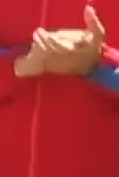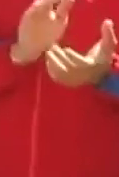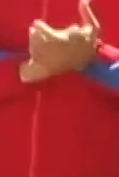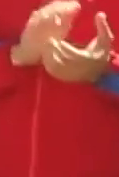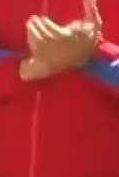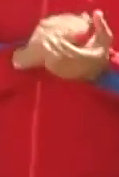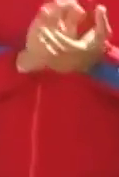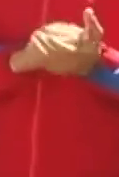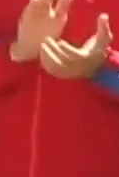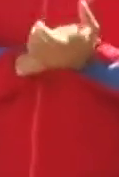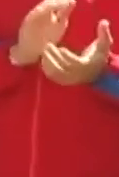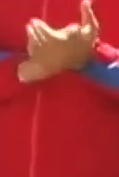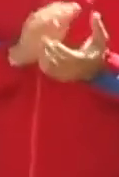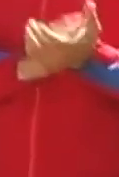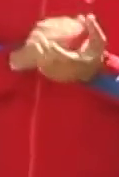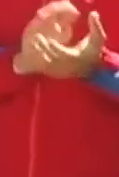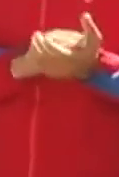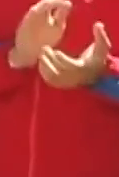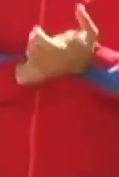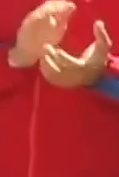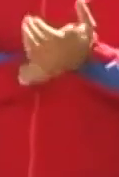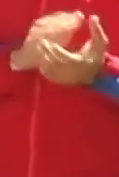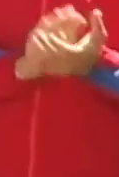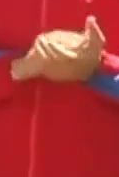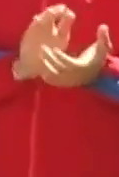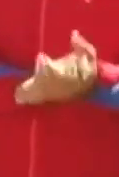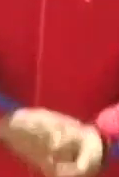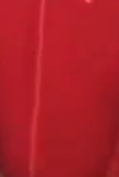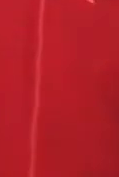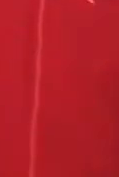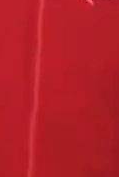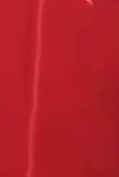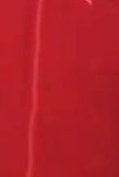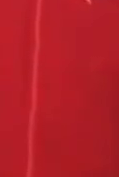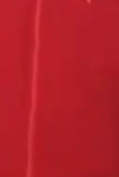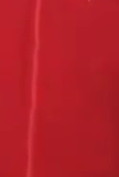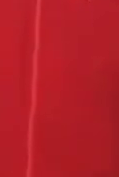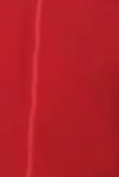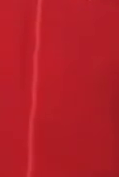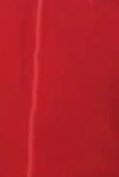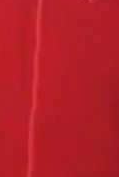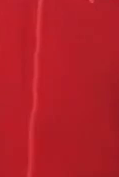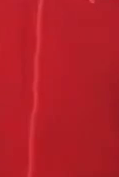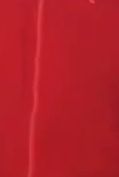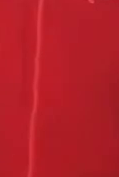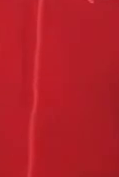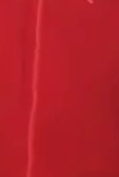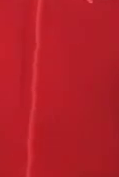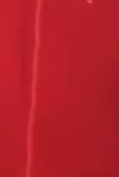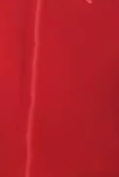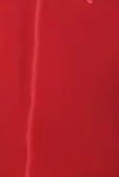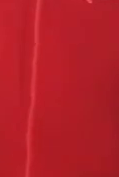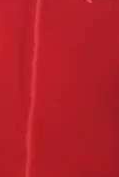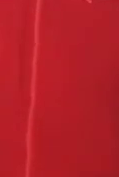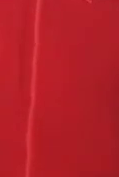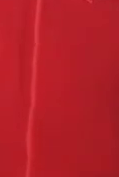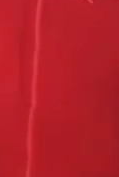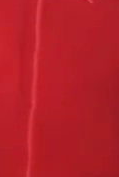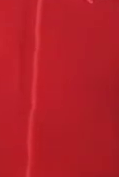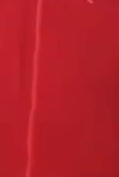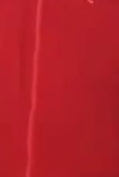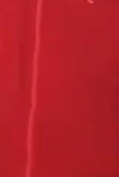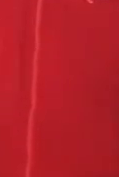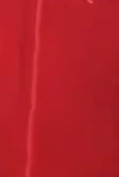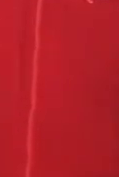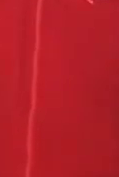plan de rectificación, renovación y cambio para impulsar y avanzar en una educación cualitativa que tenga como